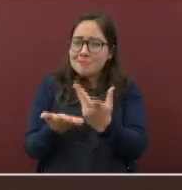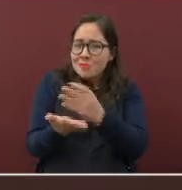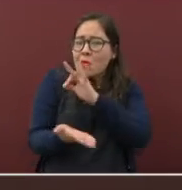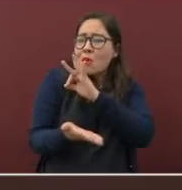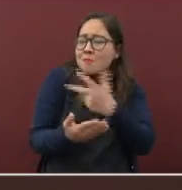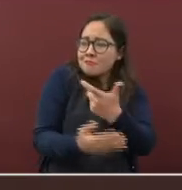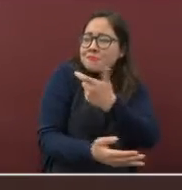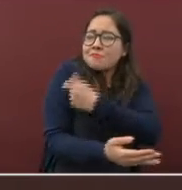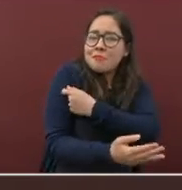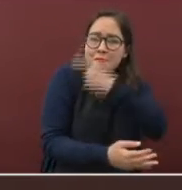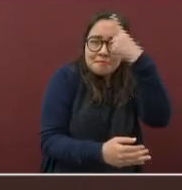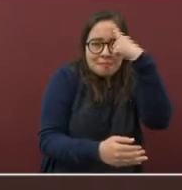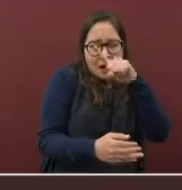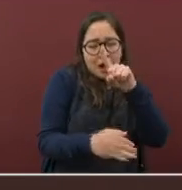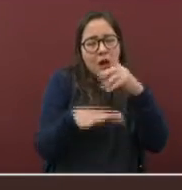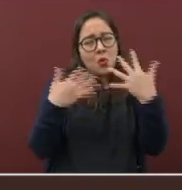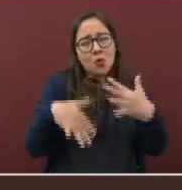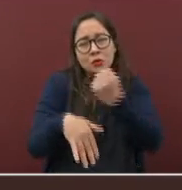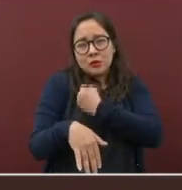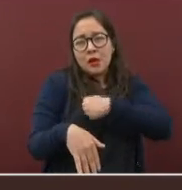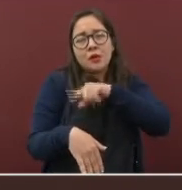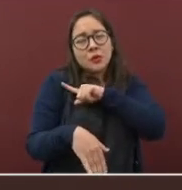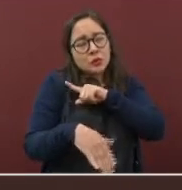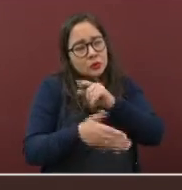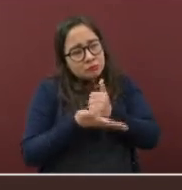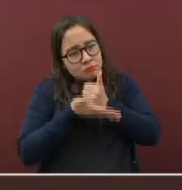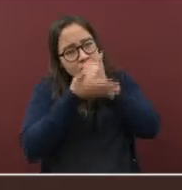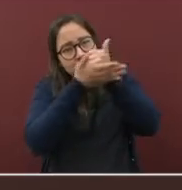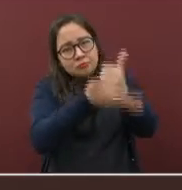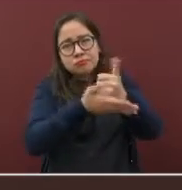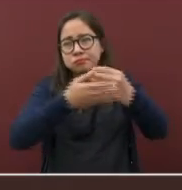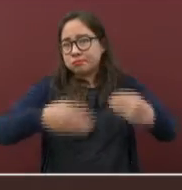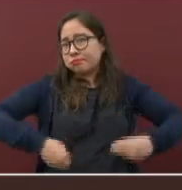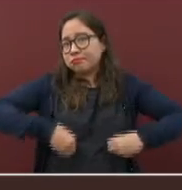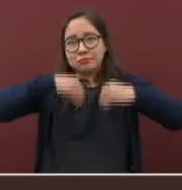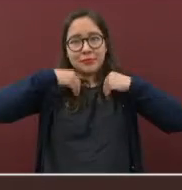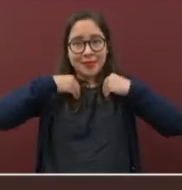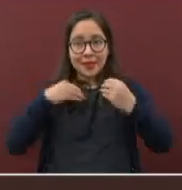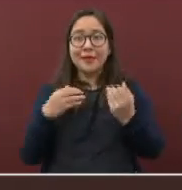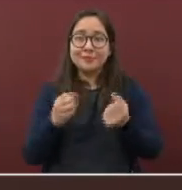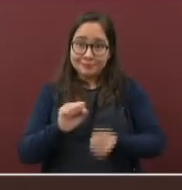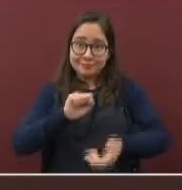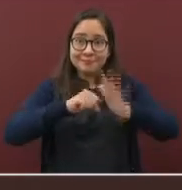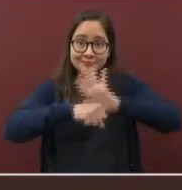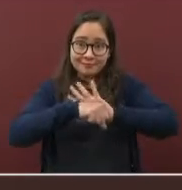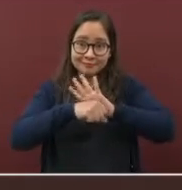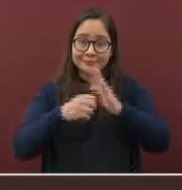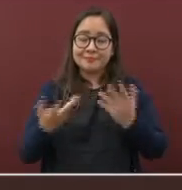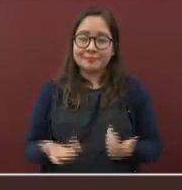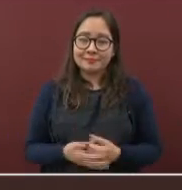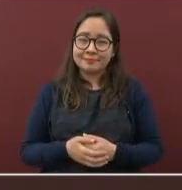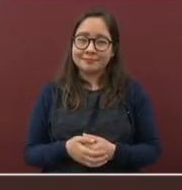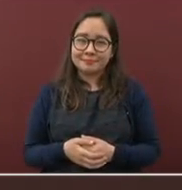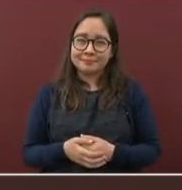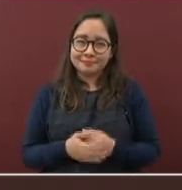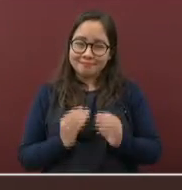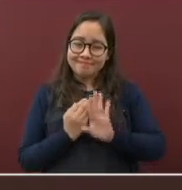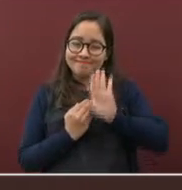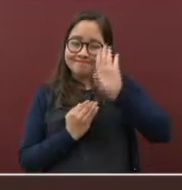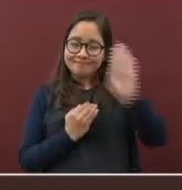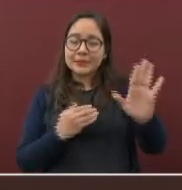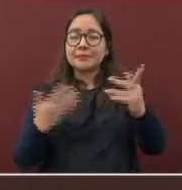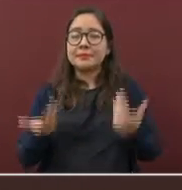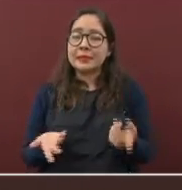a proteger su salud y su vida de coronavirus pero miren ustedes este